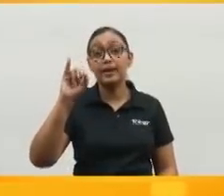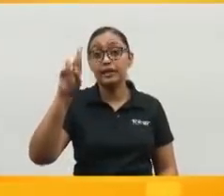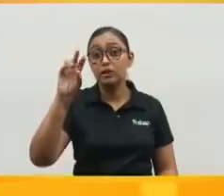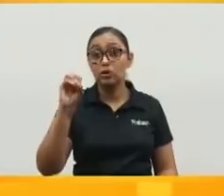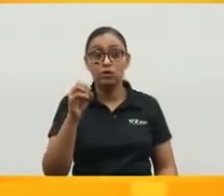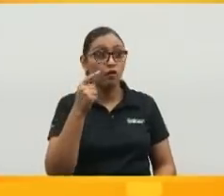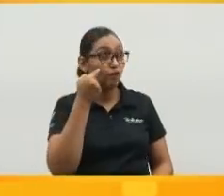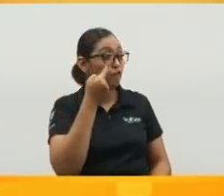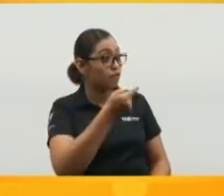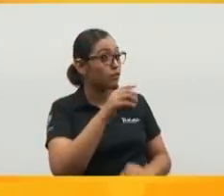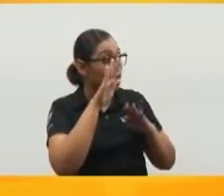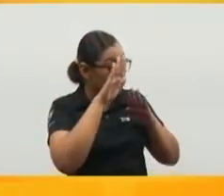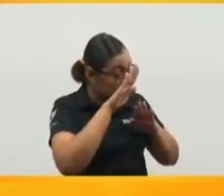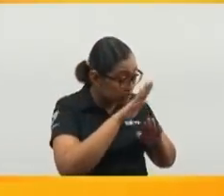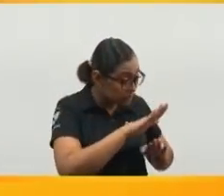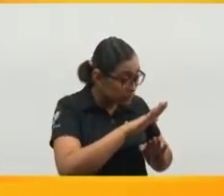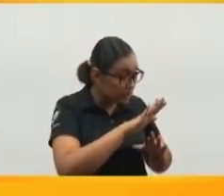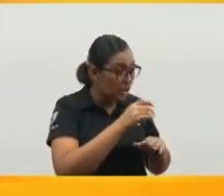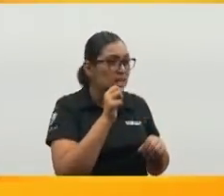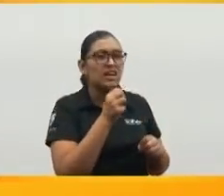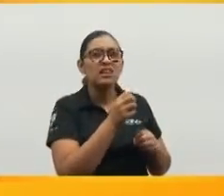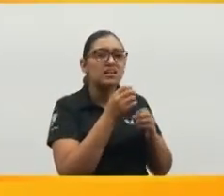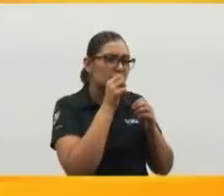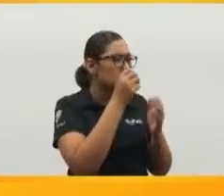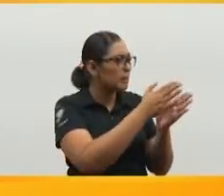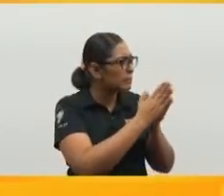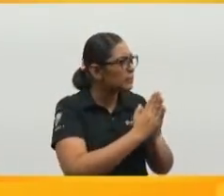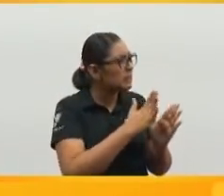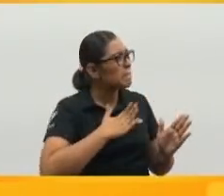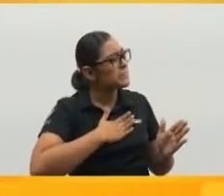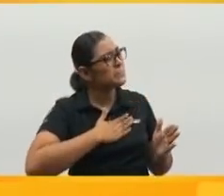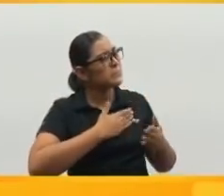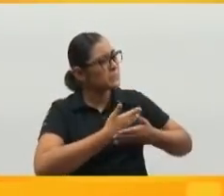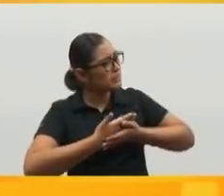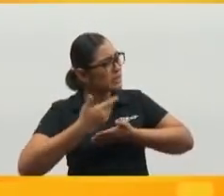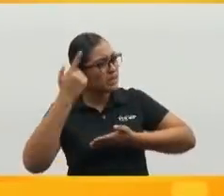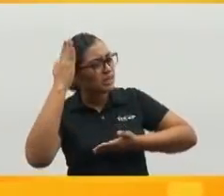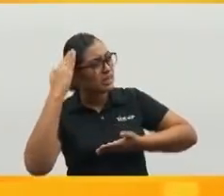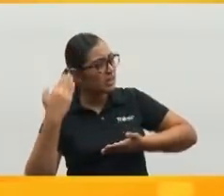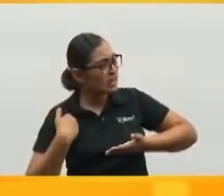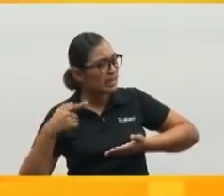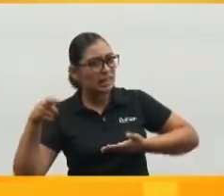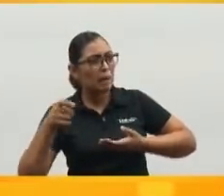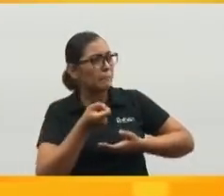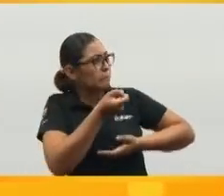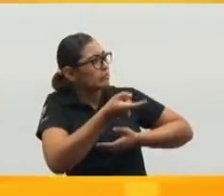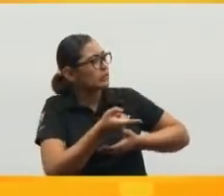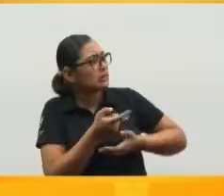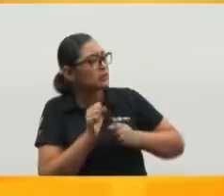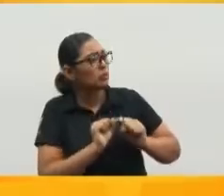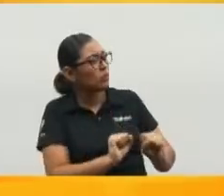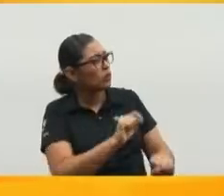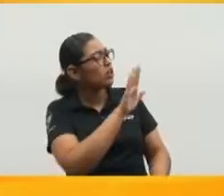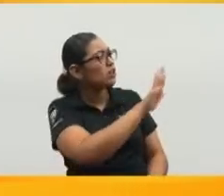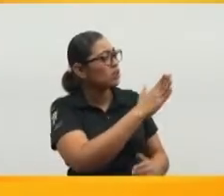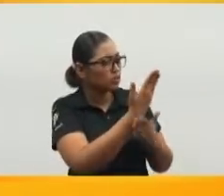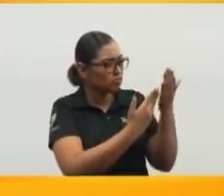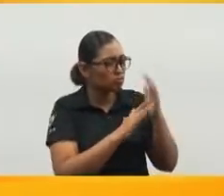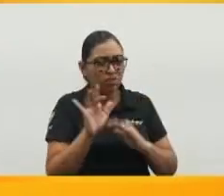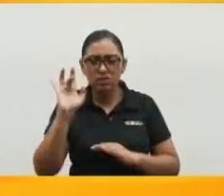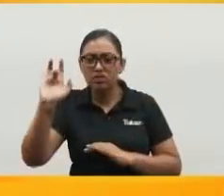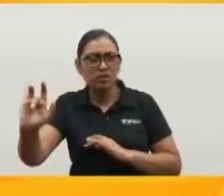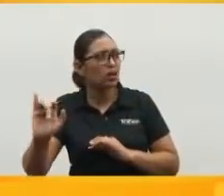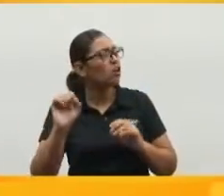pies. Y le rogaba mucho diciendo: mi hija está agonizando, ven y pon las manos sobre ella para que sea salva y vivirá. Fue pues